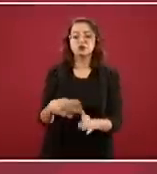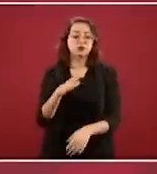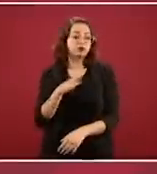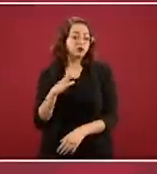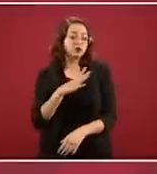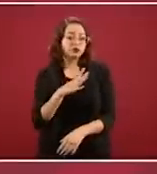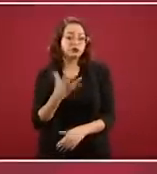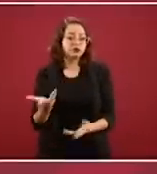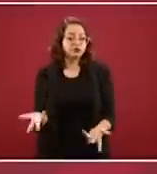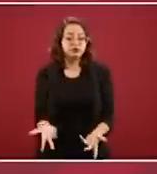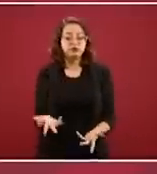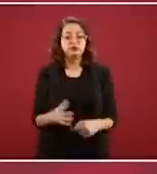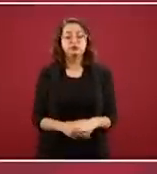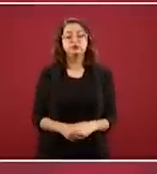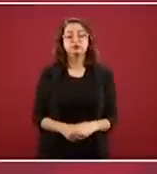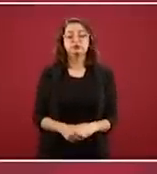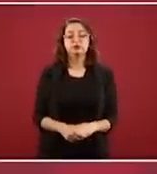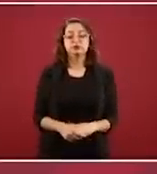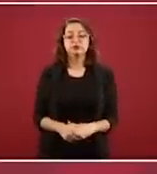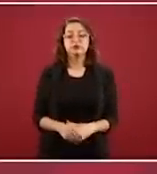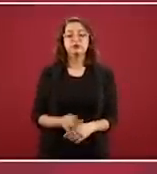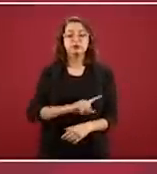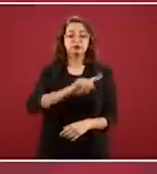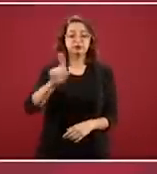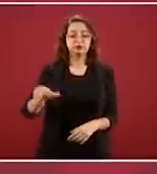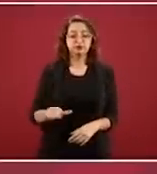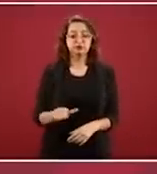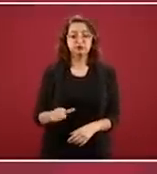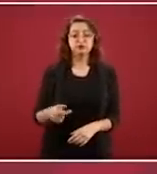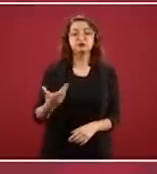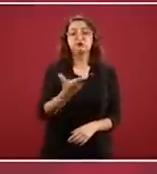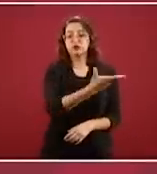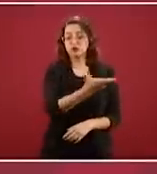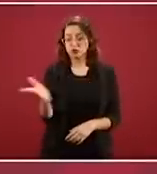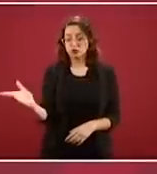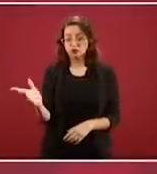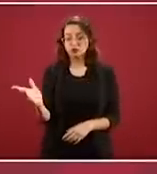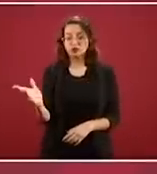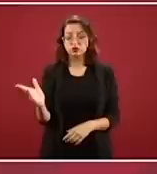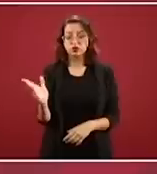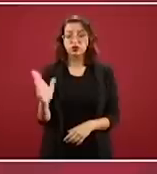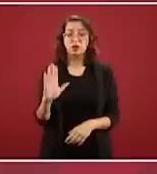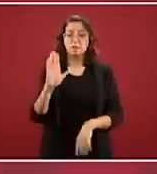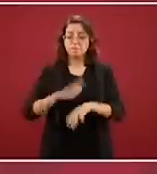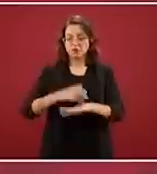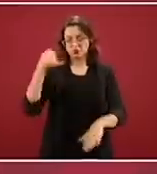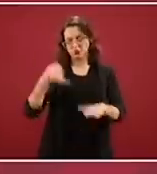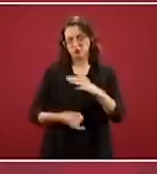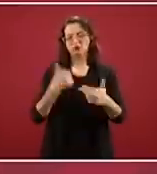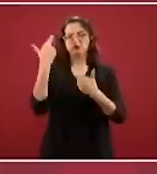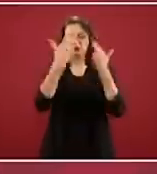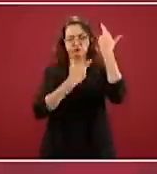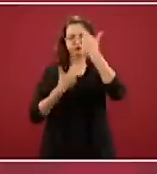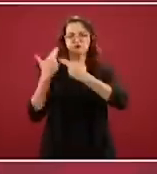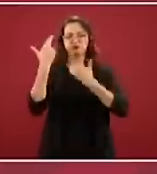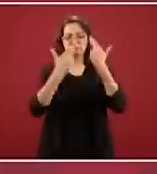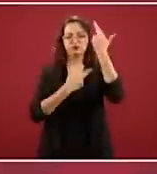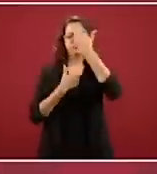tiene. Y ya ustedes se hacen cargo de hacer una revisión.